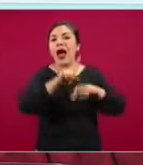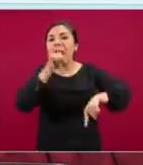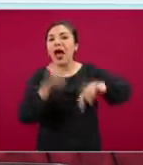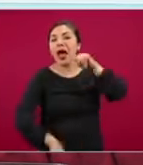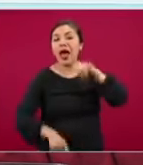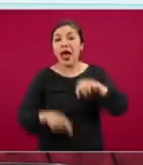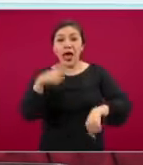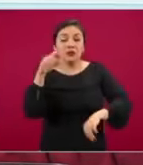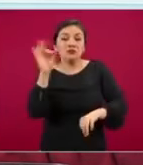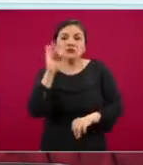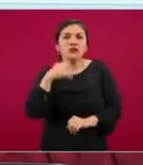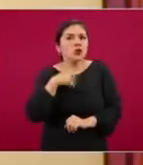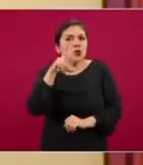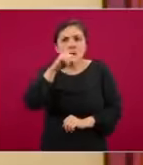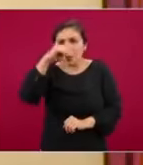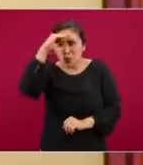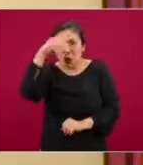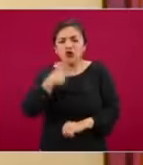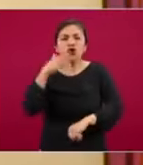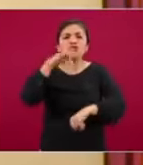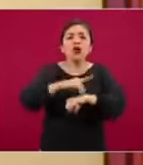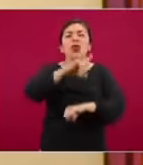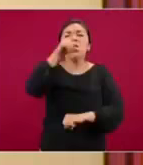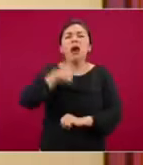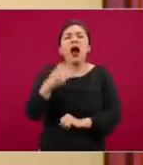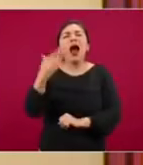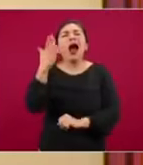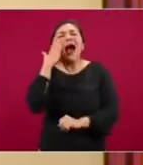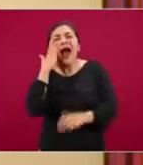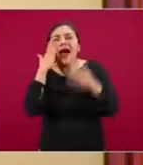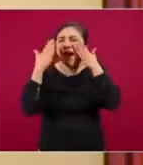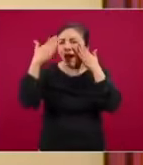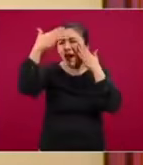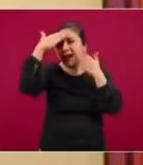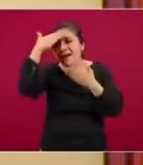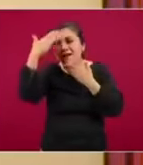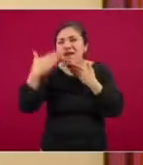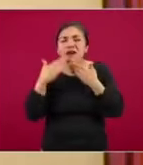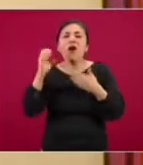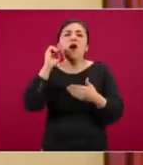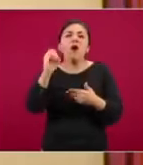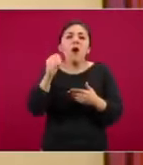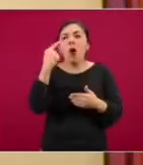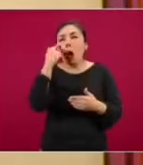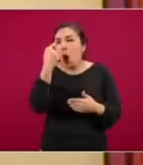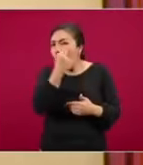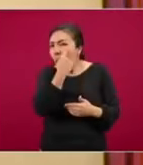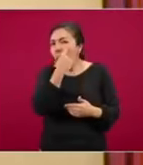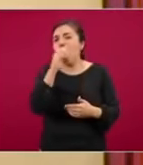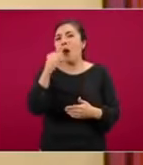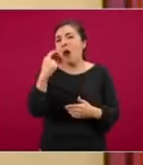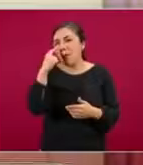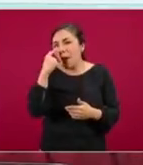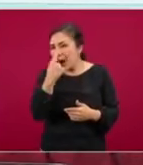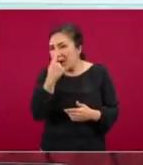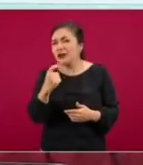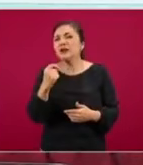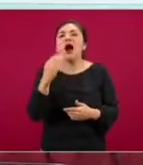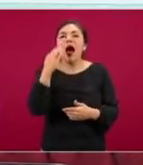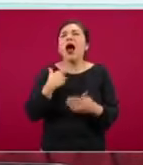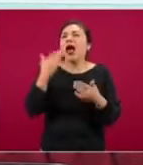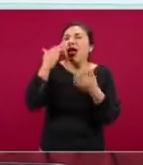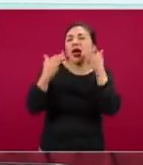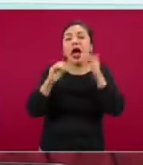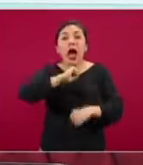si involuntariamente toco algunas de mis entradas a mis vías respiratorias, como la boca, como la nariz o como los